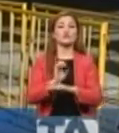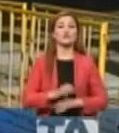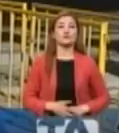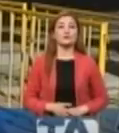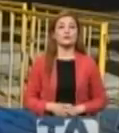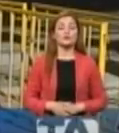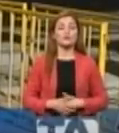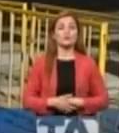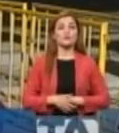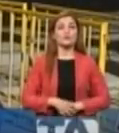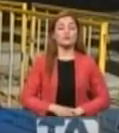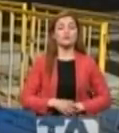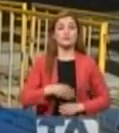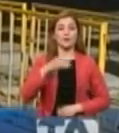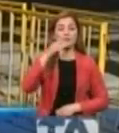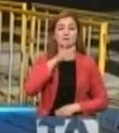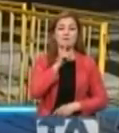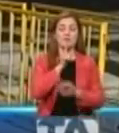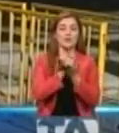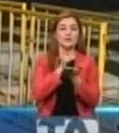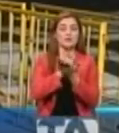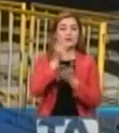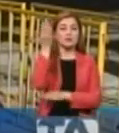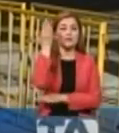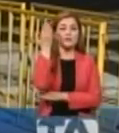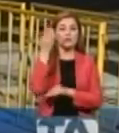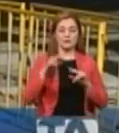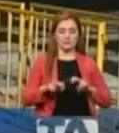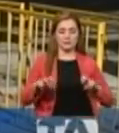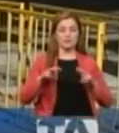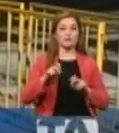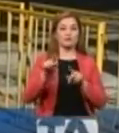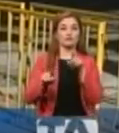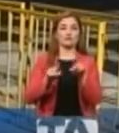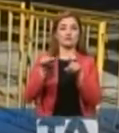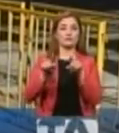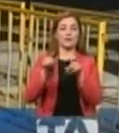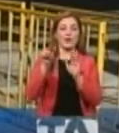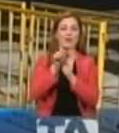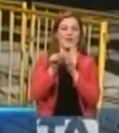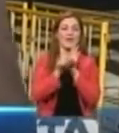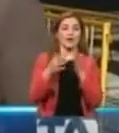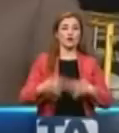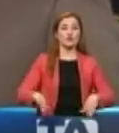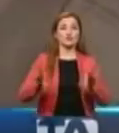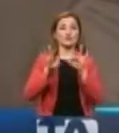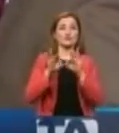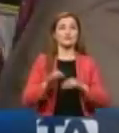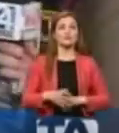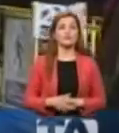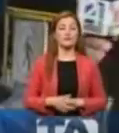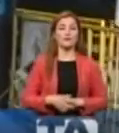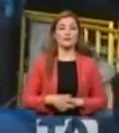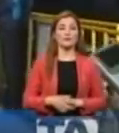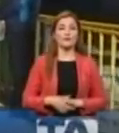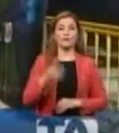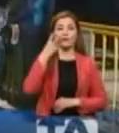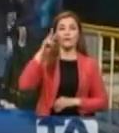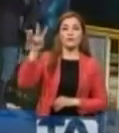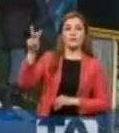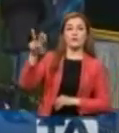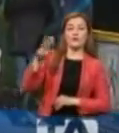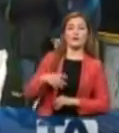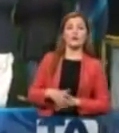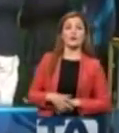Efectivamente, el alcalde nos ha comentado que ya avanzan las investigaciones, hay algunos detalles importantes. Yo quiero mostrarle a todo el país en este